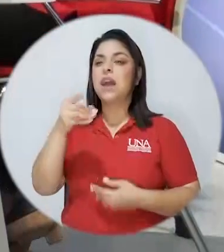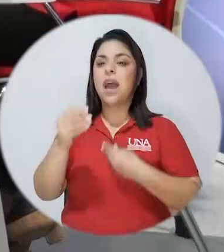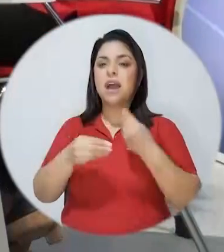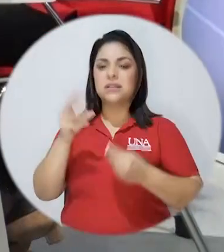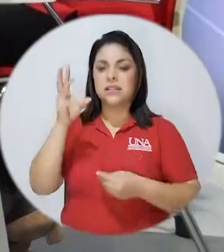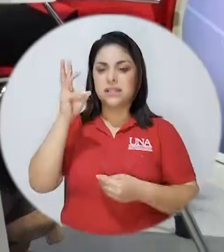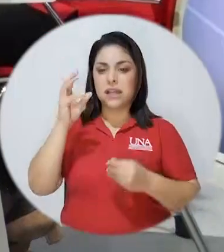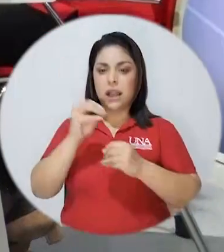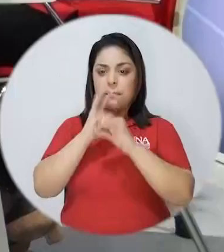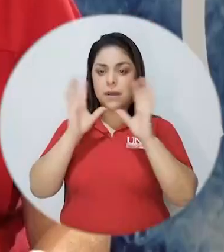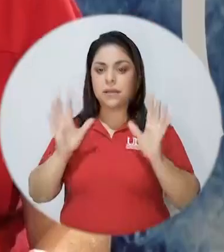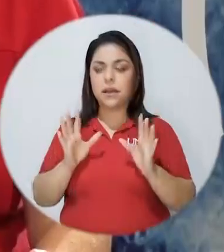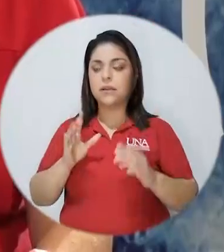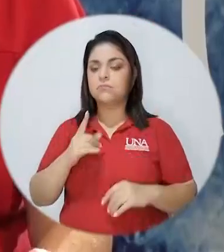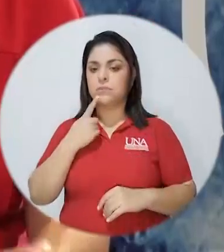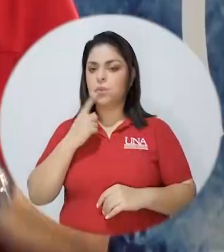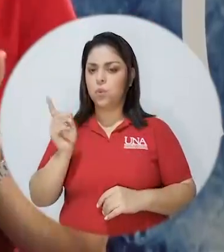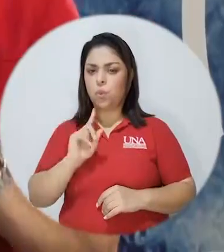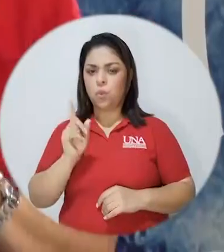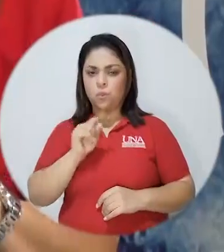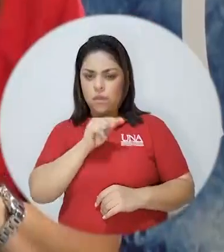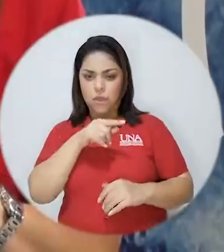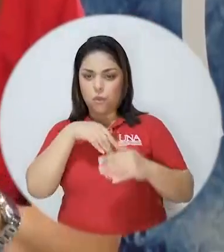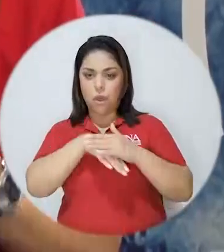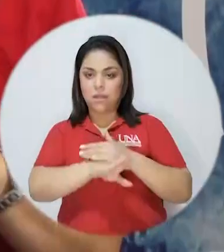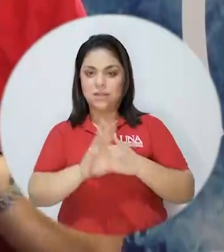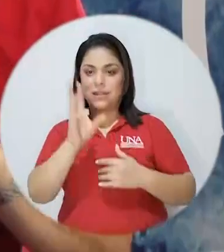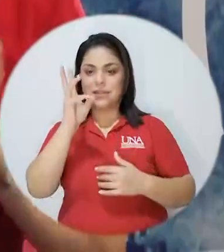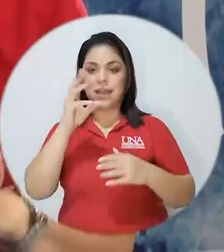usted a las 6? Y el superior va a decir, no, ni la menor